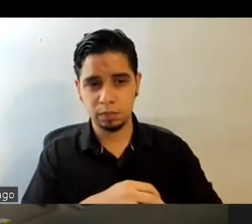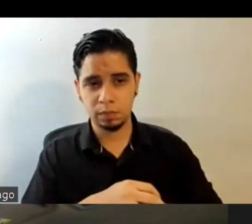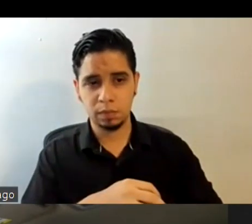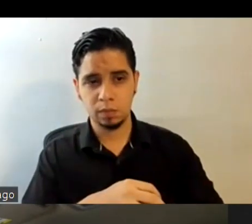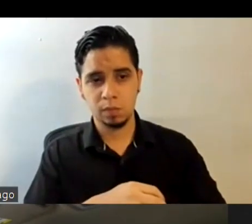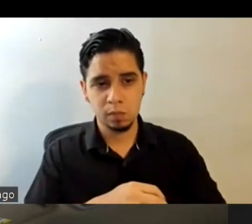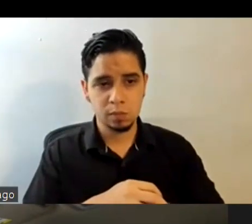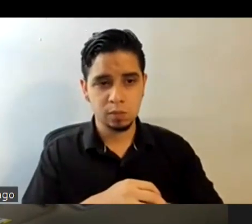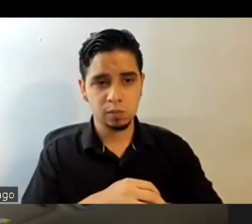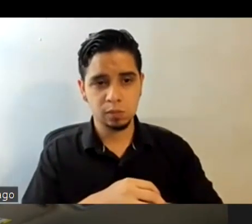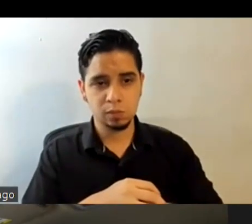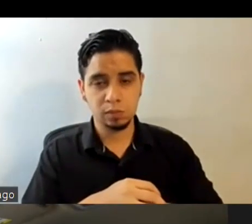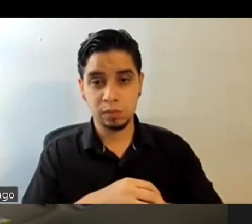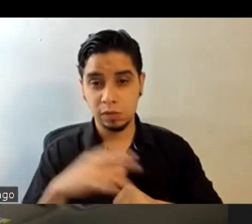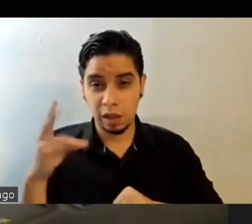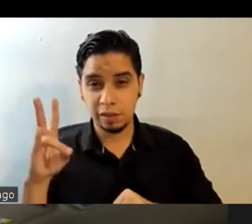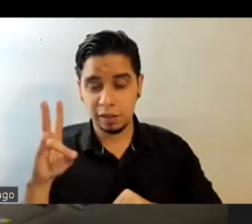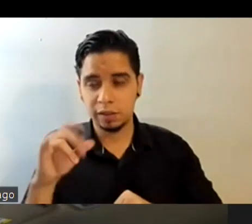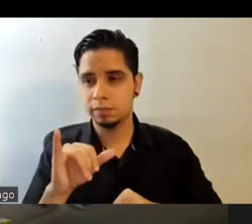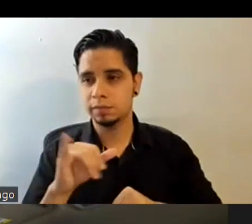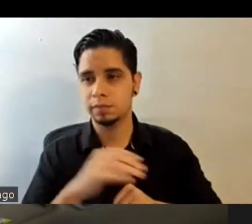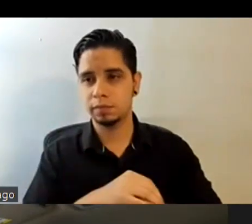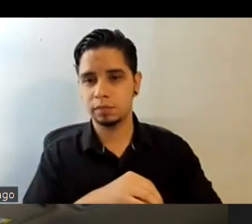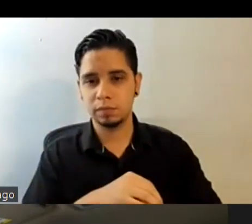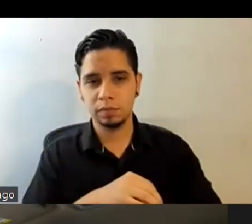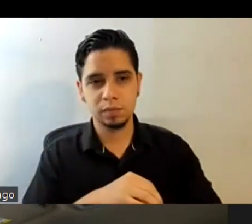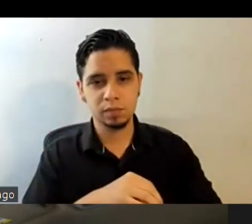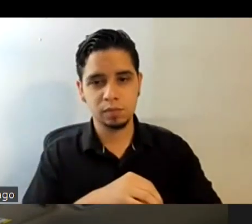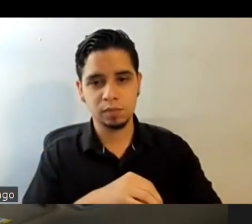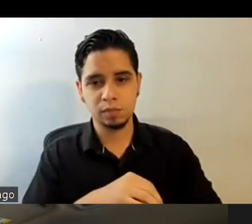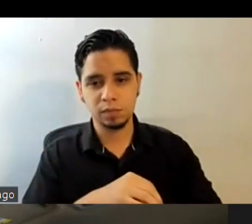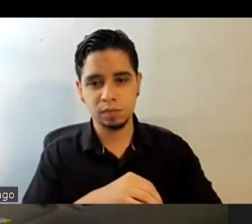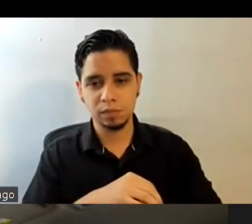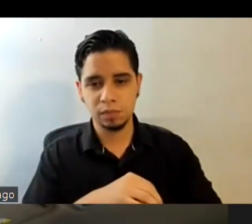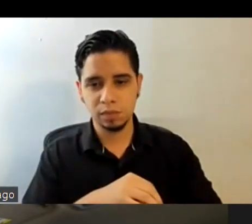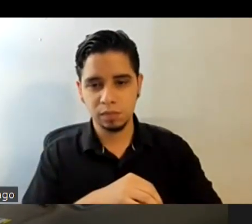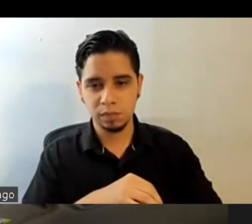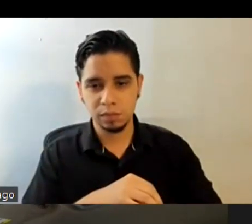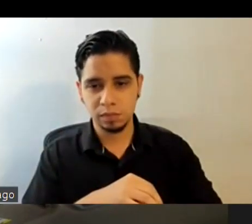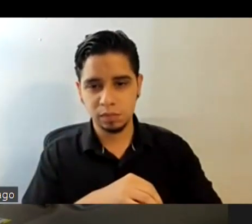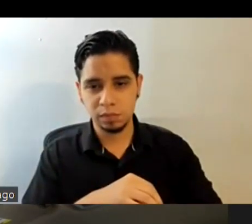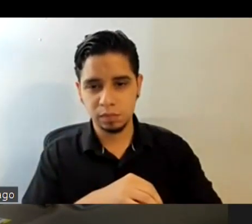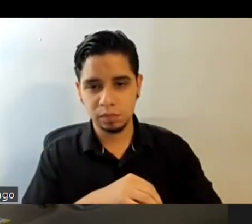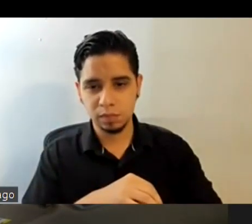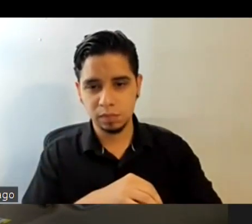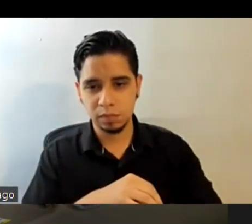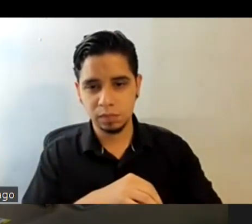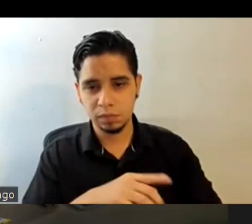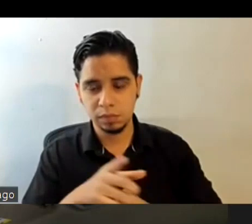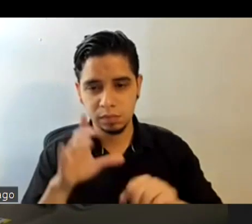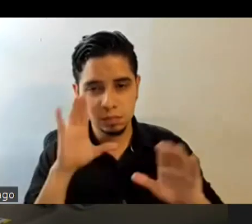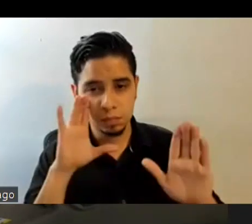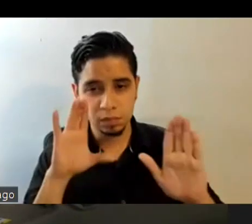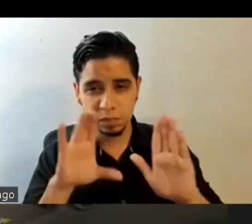17. la 17. ¿Y cuál es la imagen? Voy. La imagen, mira, la imagen es esta. Mira